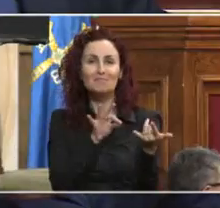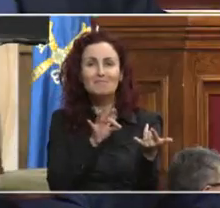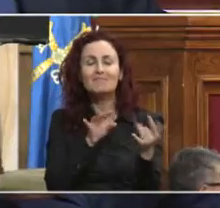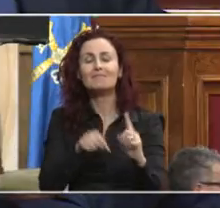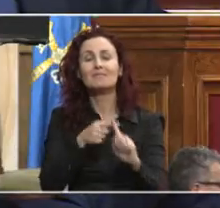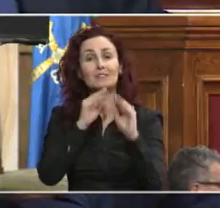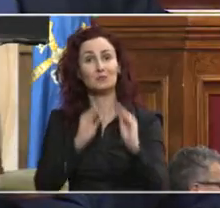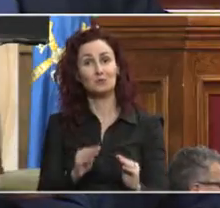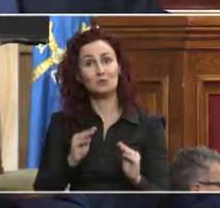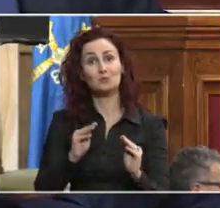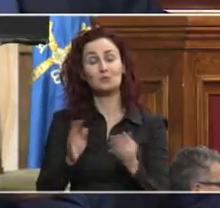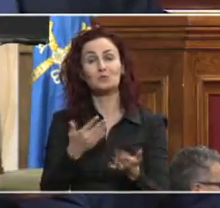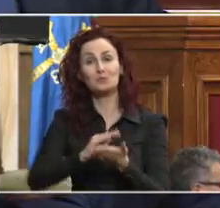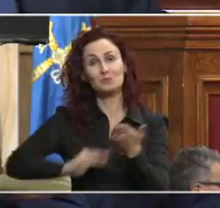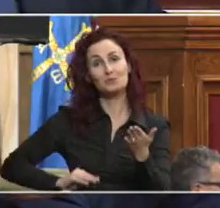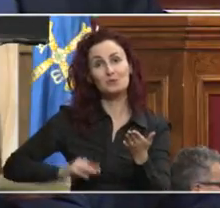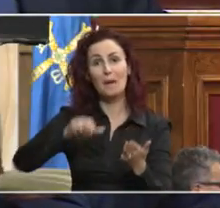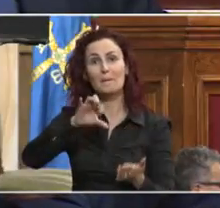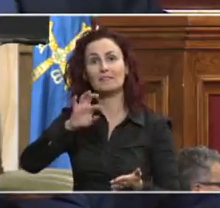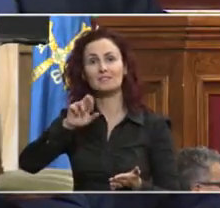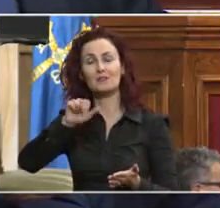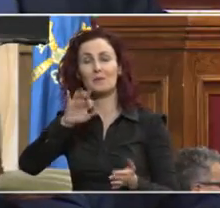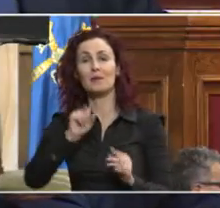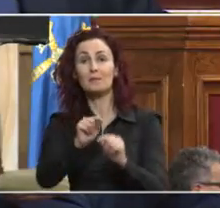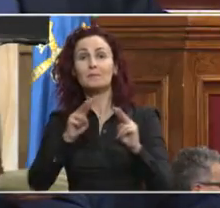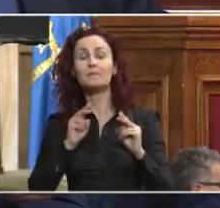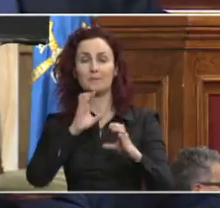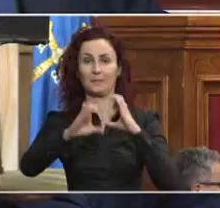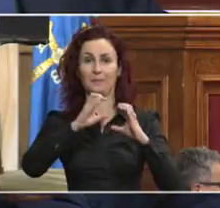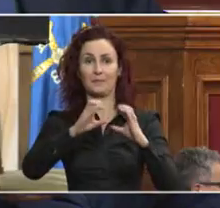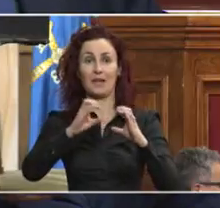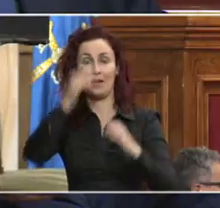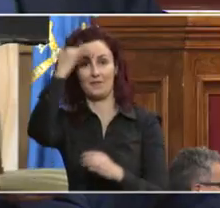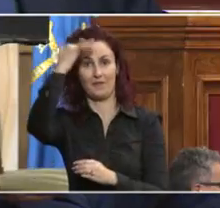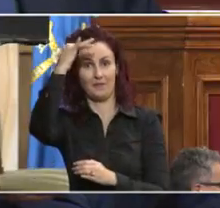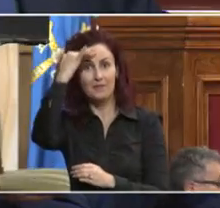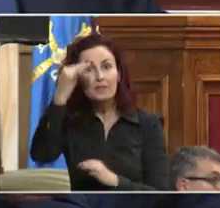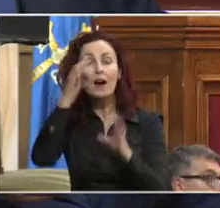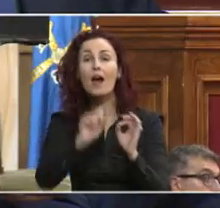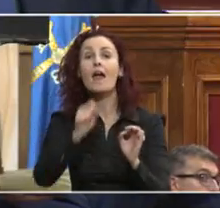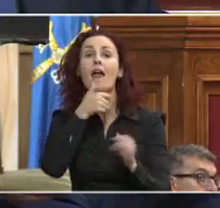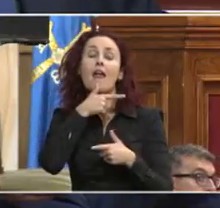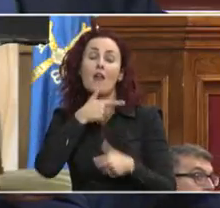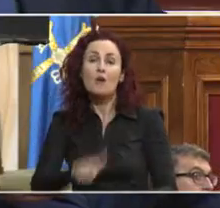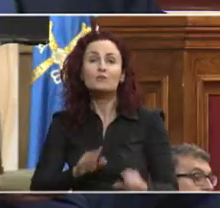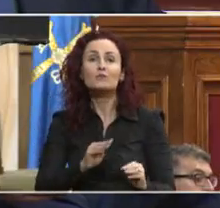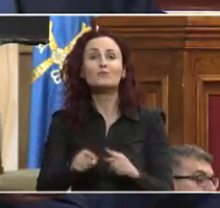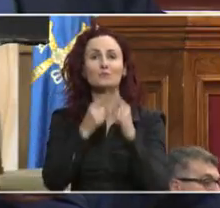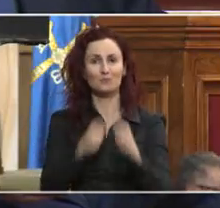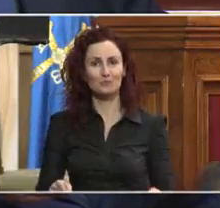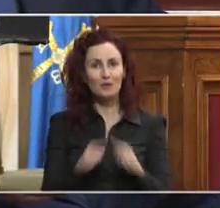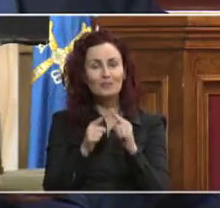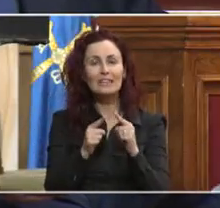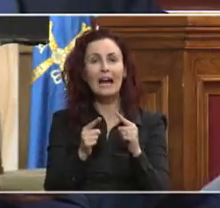Johann Sebastian Mastro Piero desde el punto de vista de la comunicación, desde el punto de vista de la filosofía, de la lengua, de la música, del